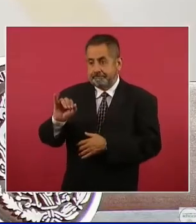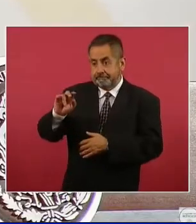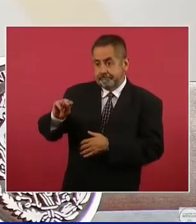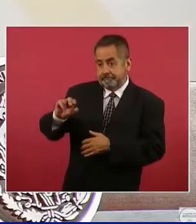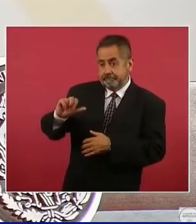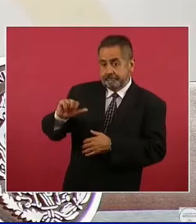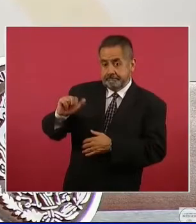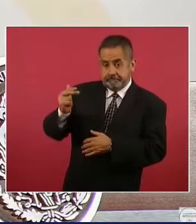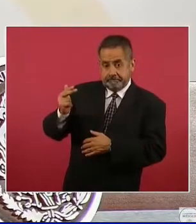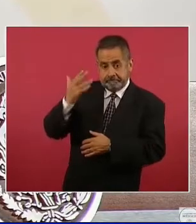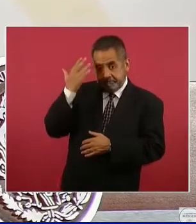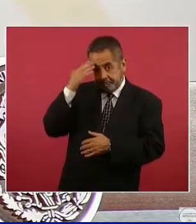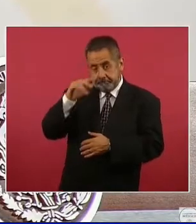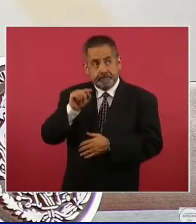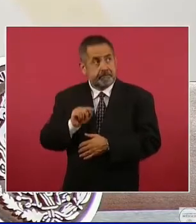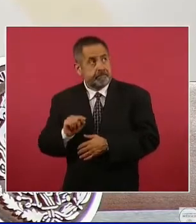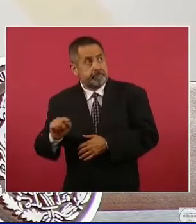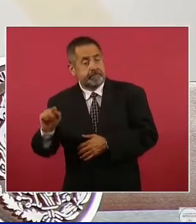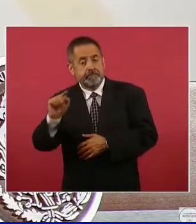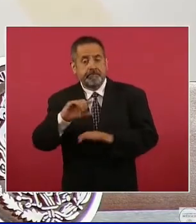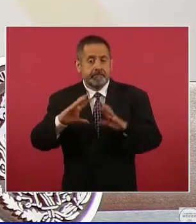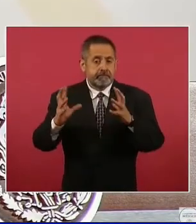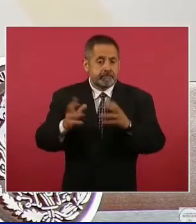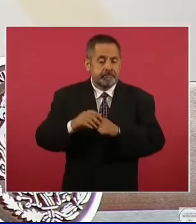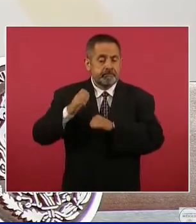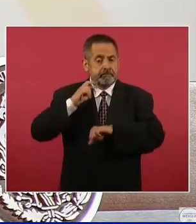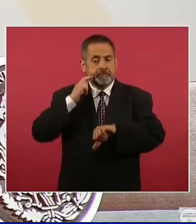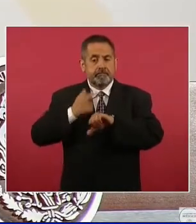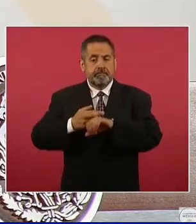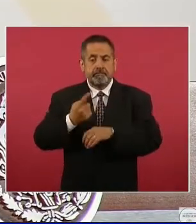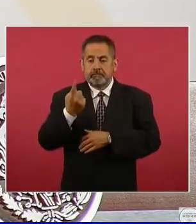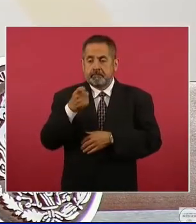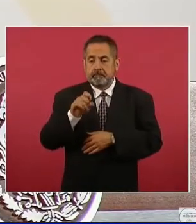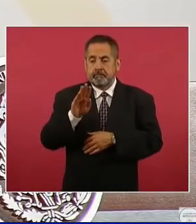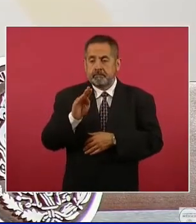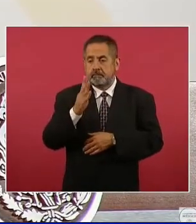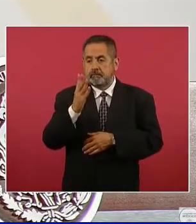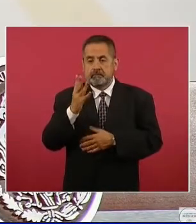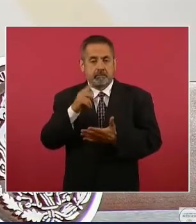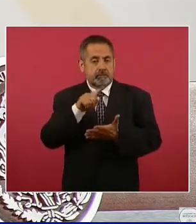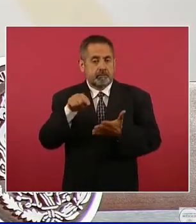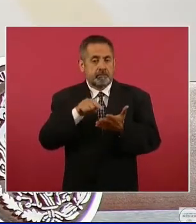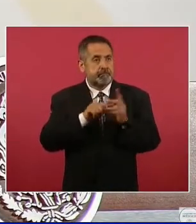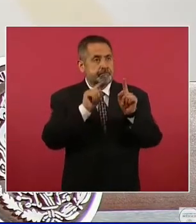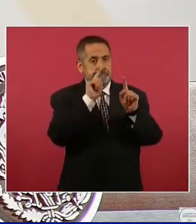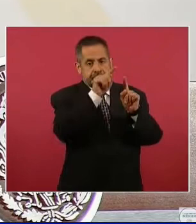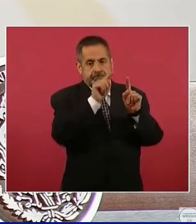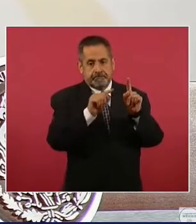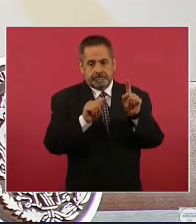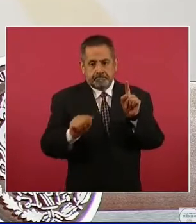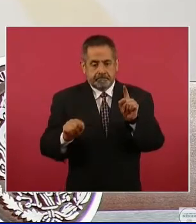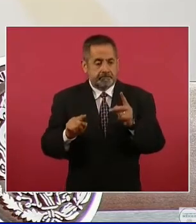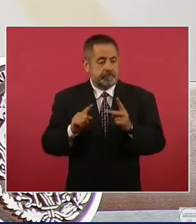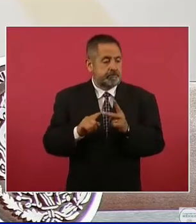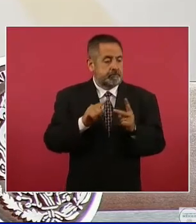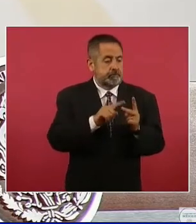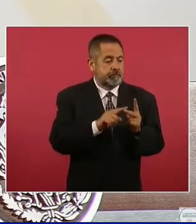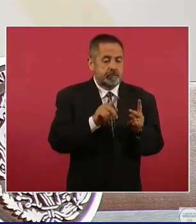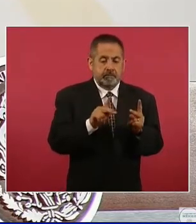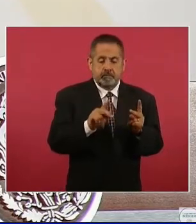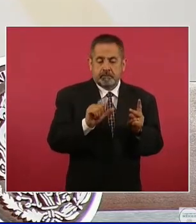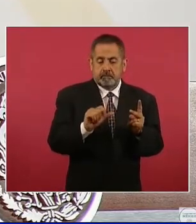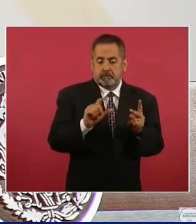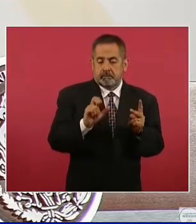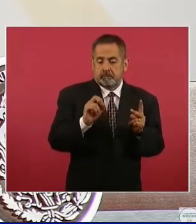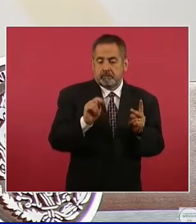atiende 194 sitios arqueológicos incluyendo 1 paleontológico aquí en